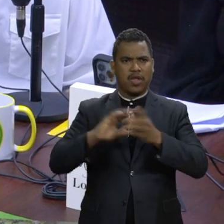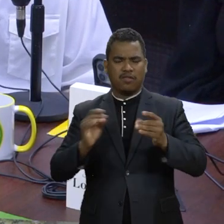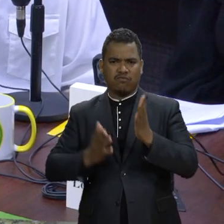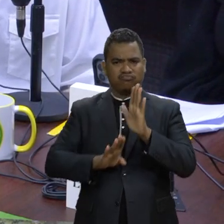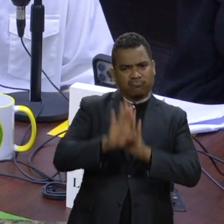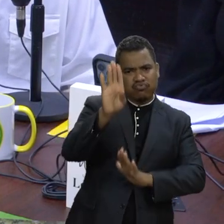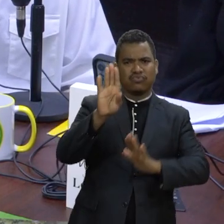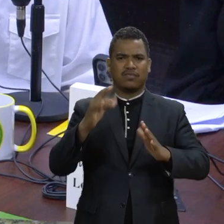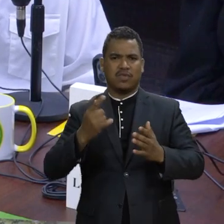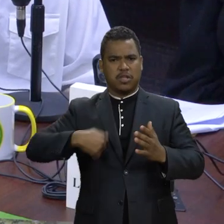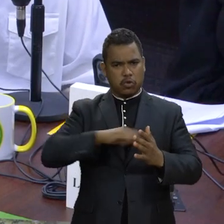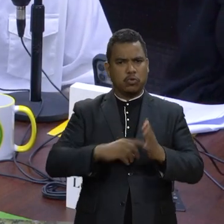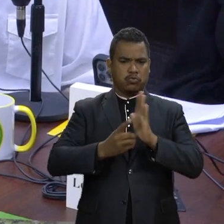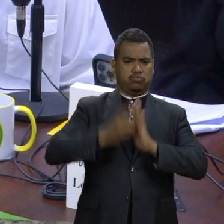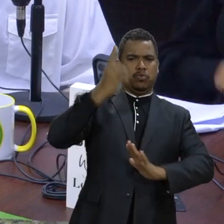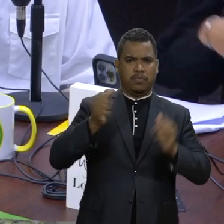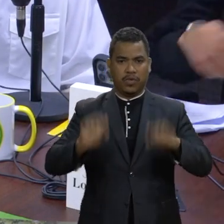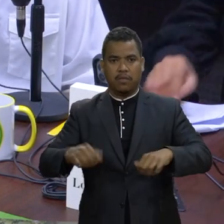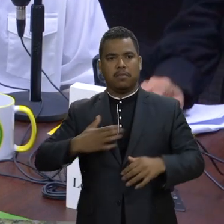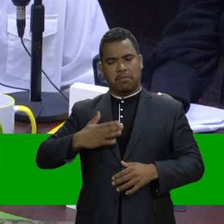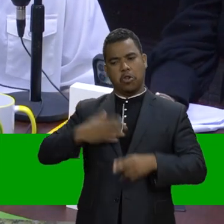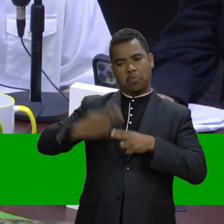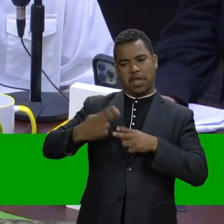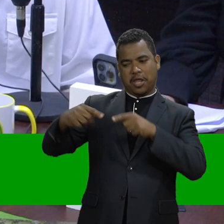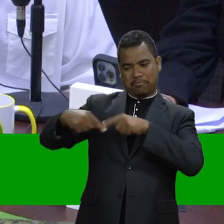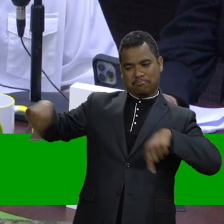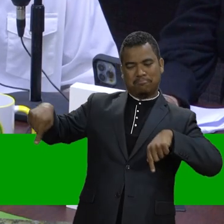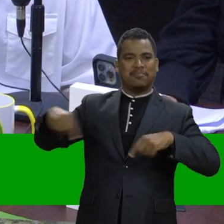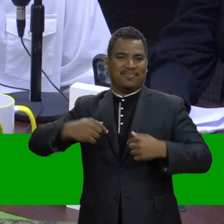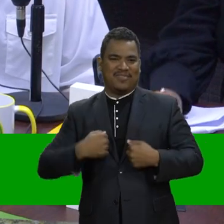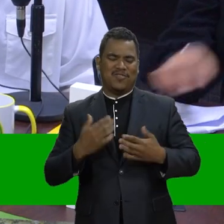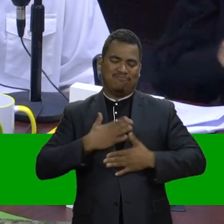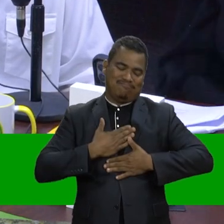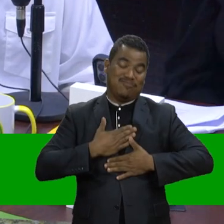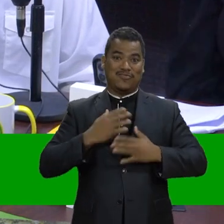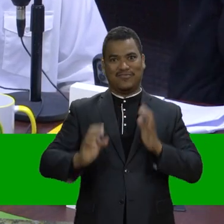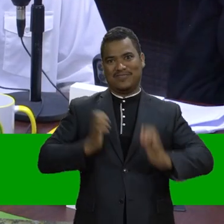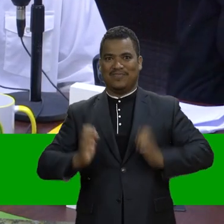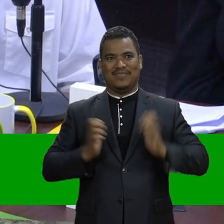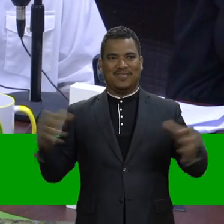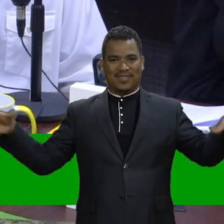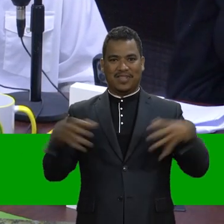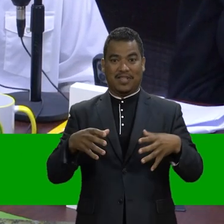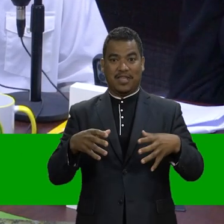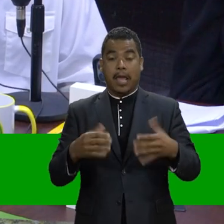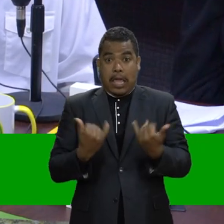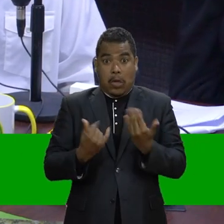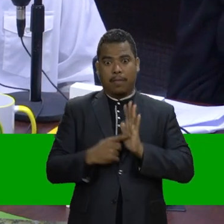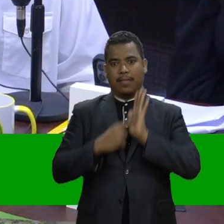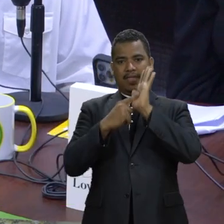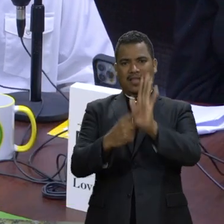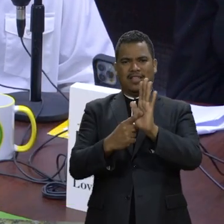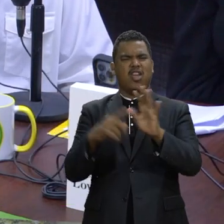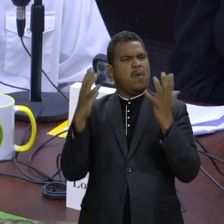de producción audiovisual al mismo tiempo. Y bueno, yo soy Eric Bettini y estoy muy emocionado de formar parte de esta hermosa iniciativa. Y bueno, chicos, yo quiero presentar el día de hoy, yo